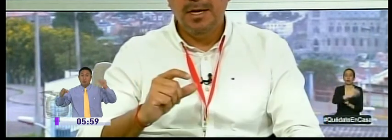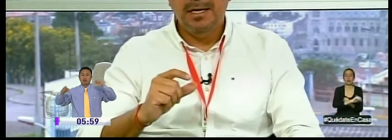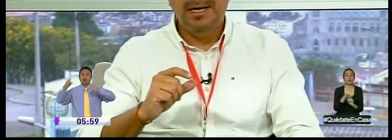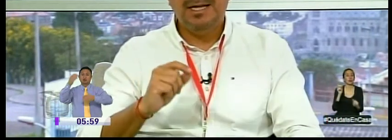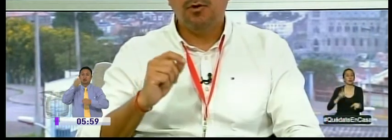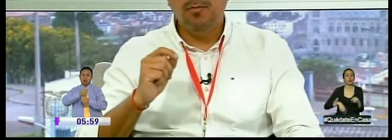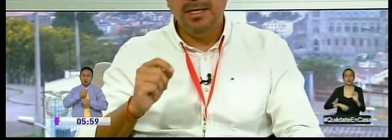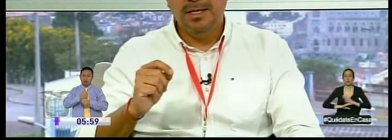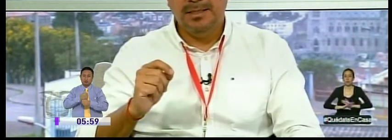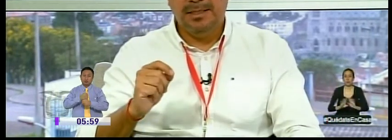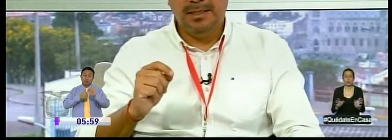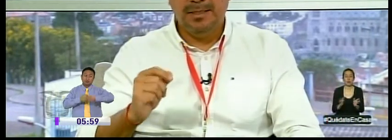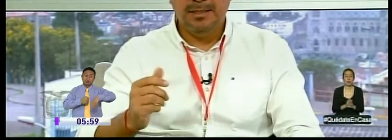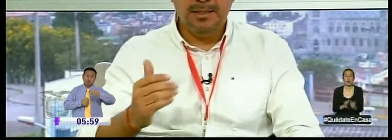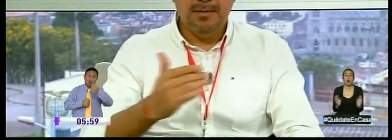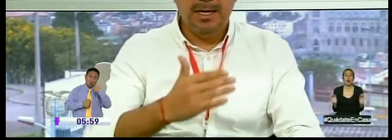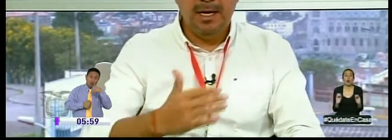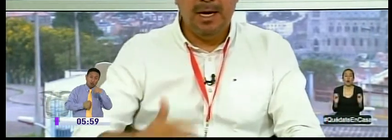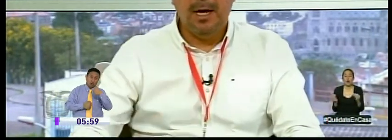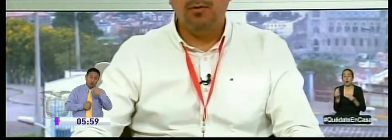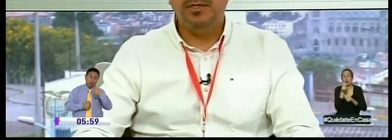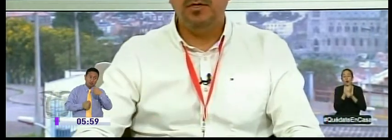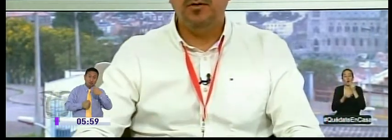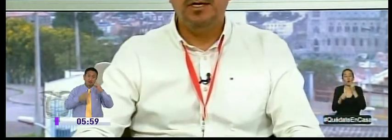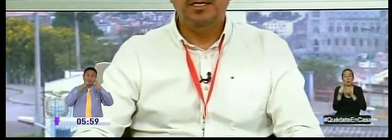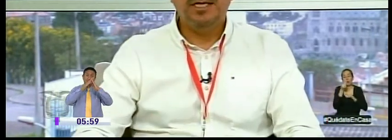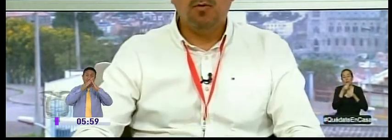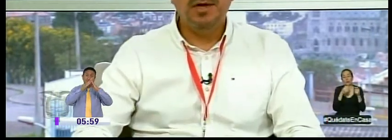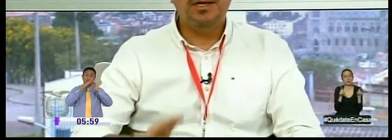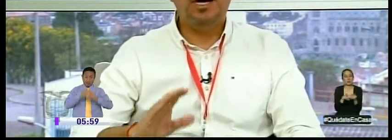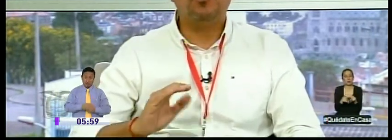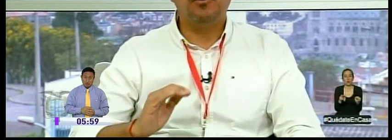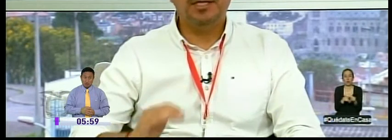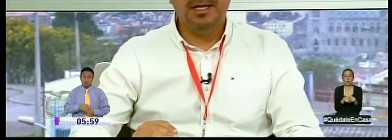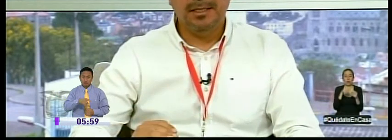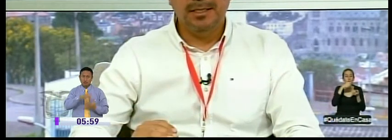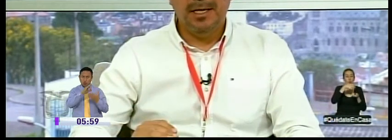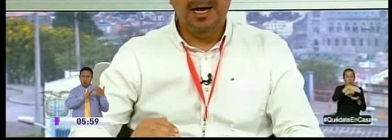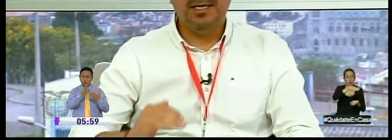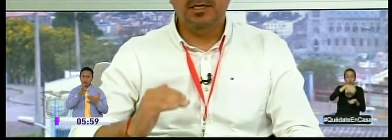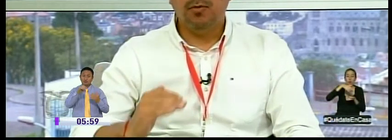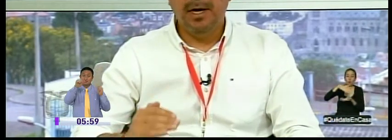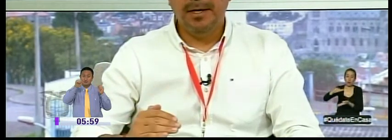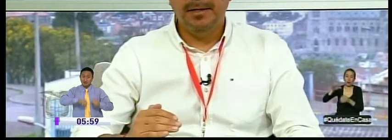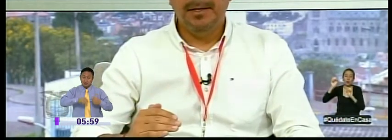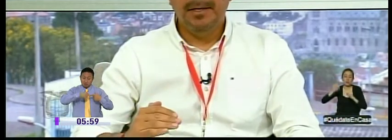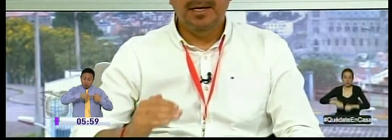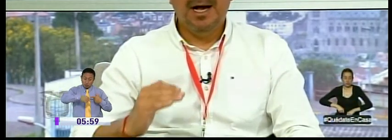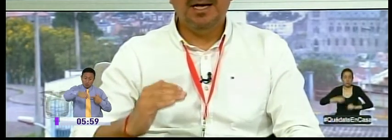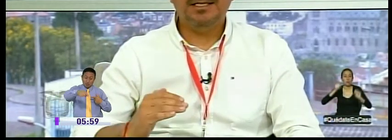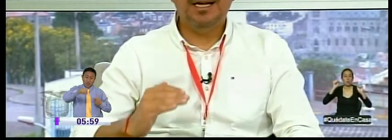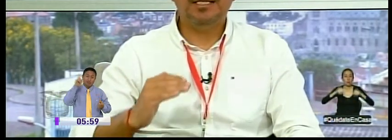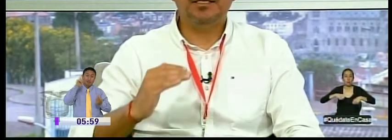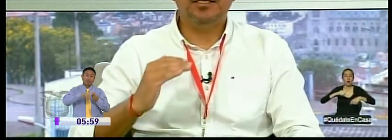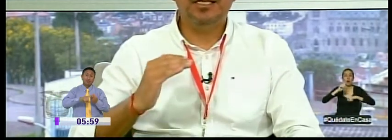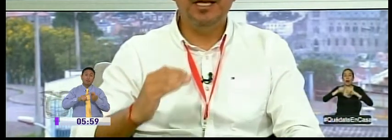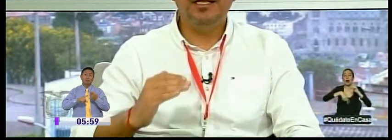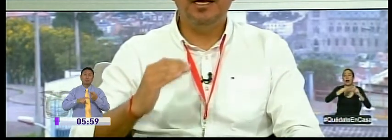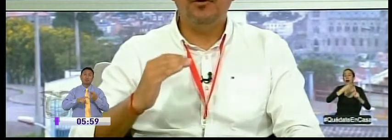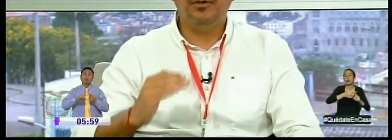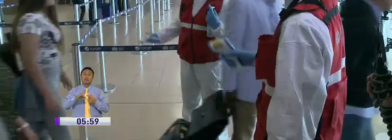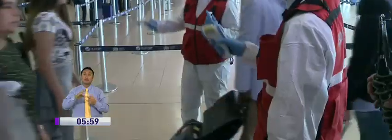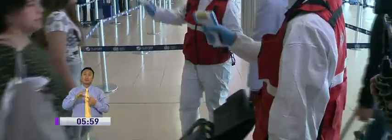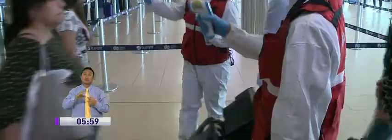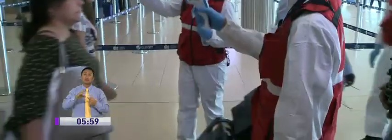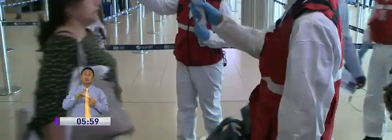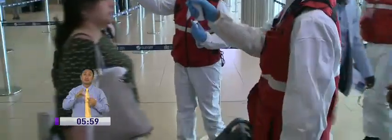También las comidas que se sirven a domicilio se encuentran autorizadas a circular hasta las 7 de la